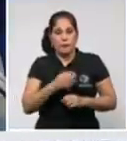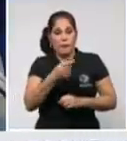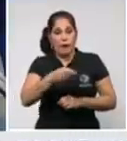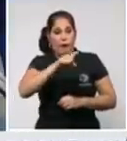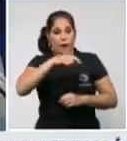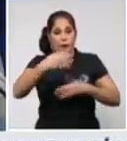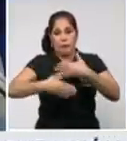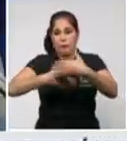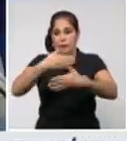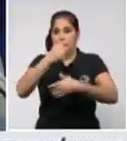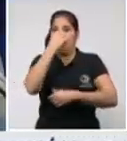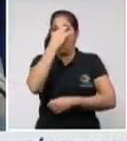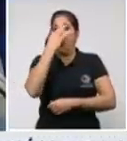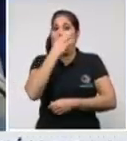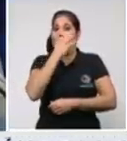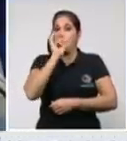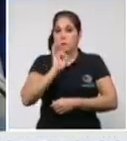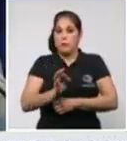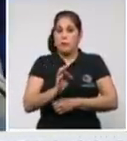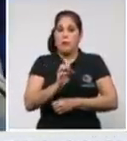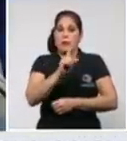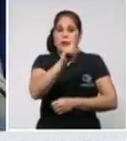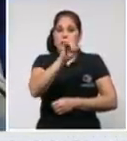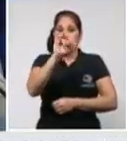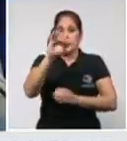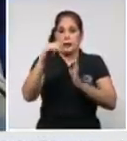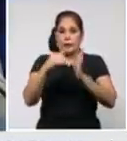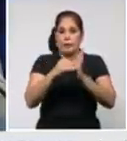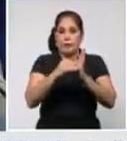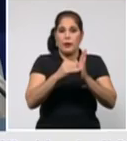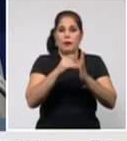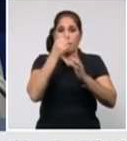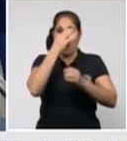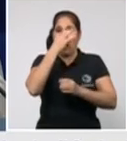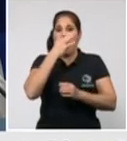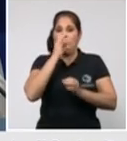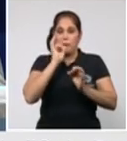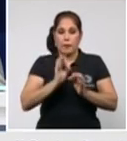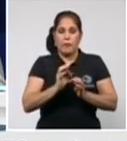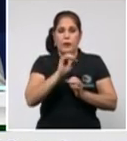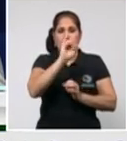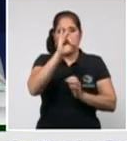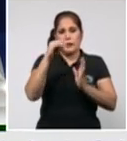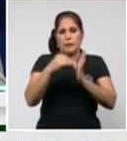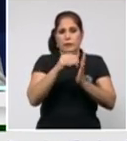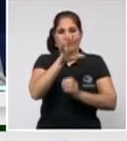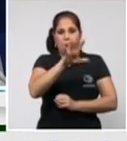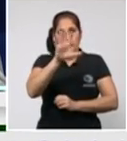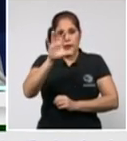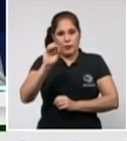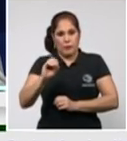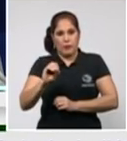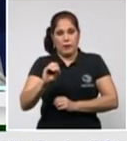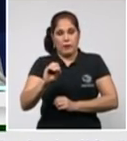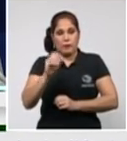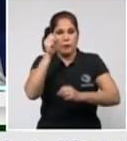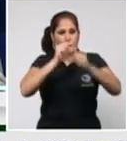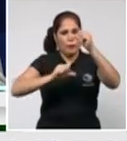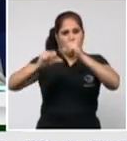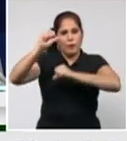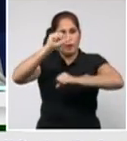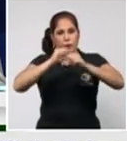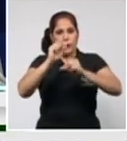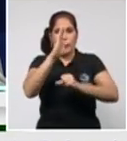procesaron nuevamente más de 7.000 muestras, 7.550 muestras en los laboratorios de